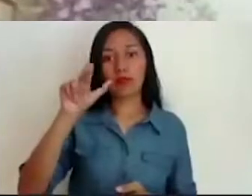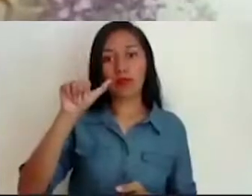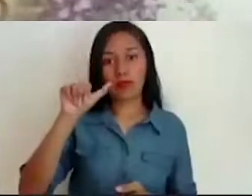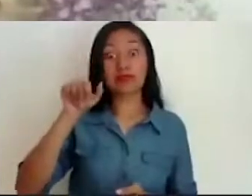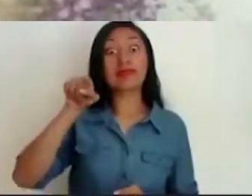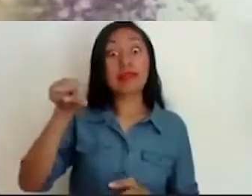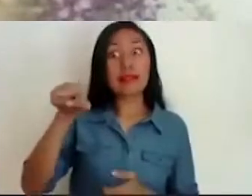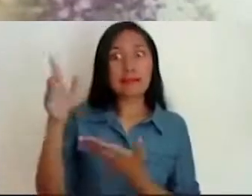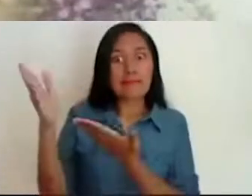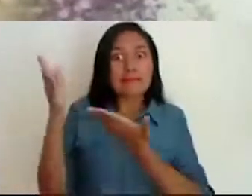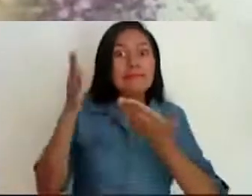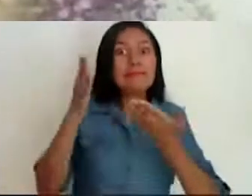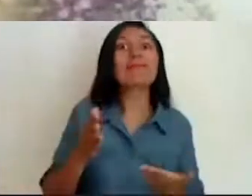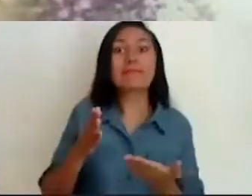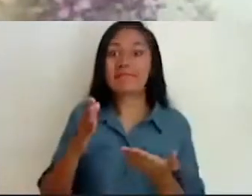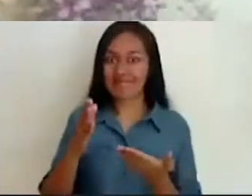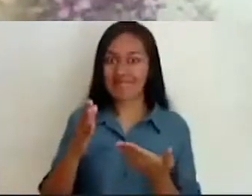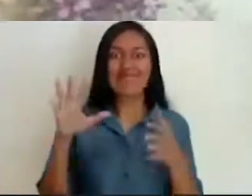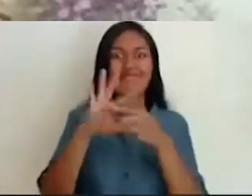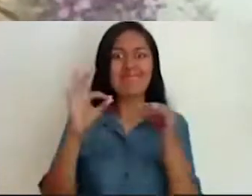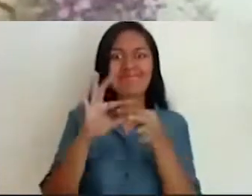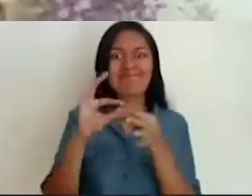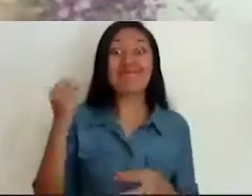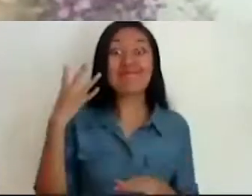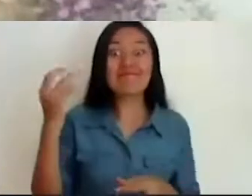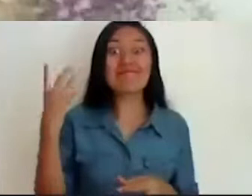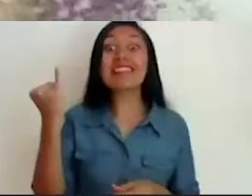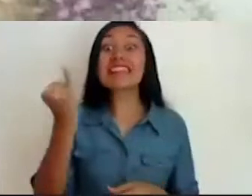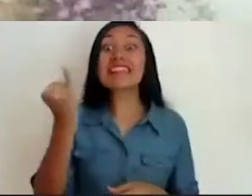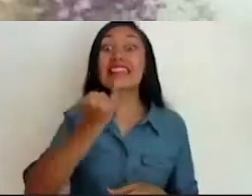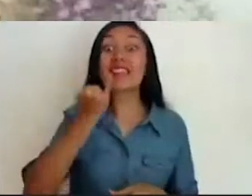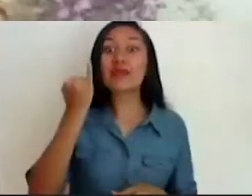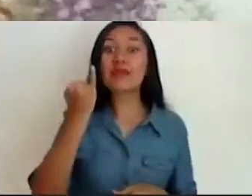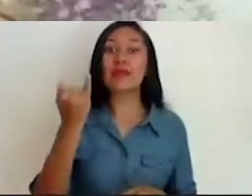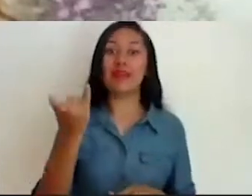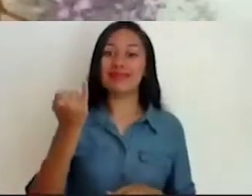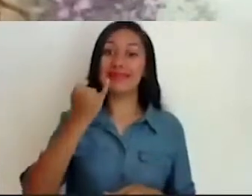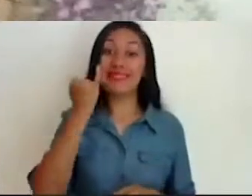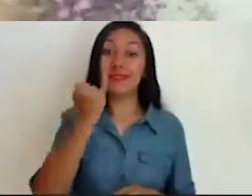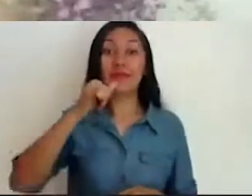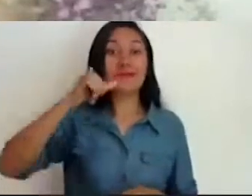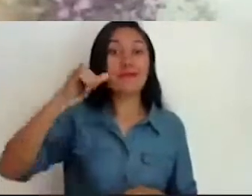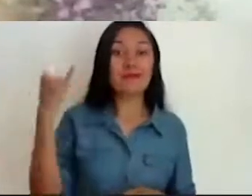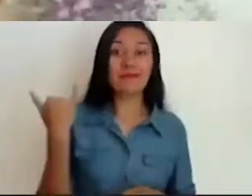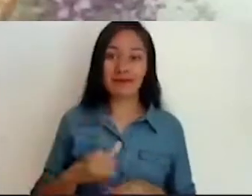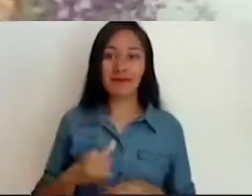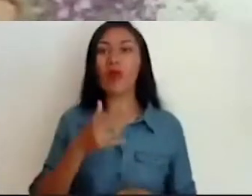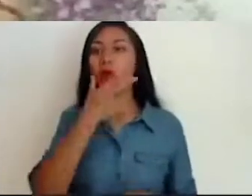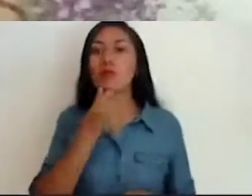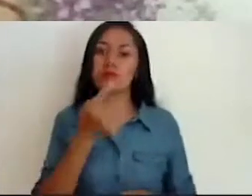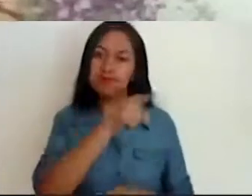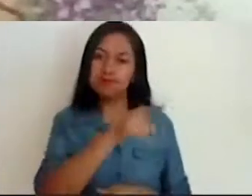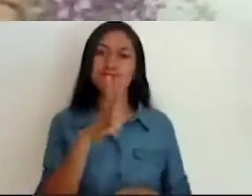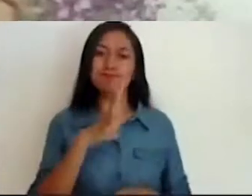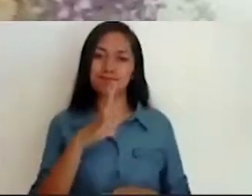la conferencia va a ser en italiano y vamos a tener el apoyo del doctor Carlos Riesca Treviño para la traducción del